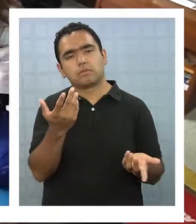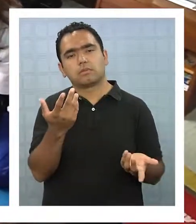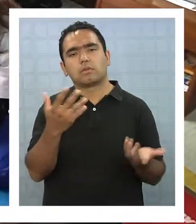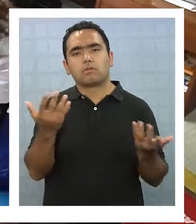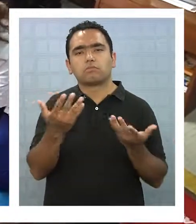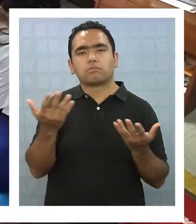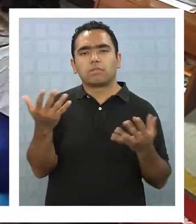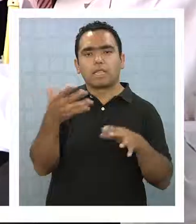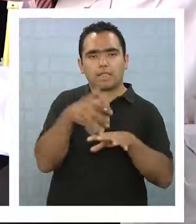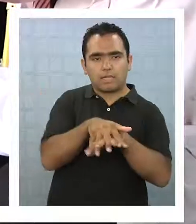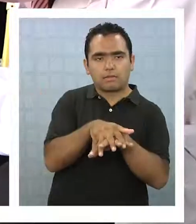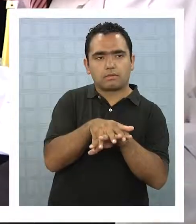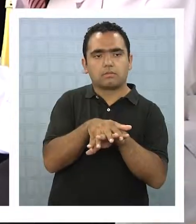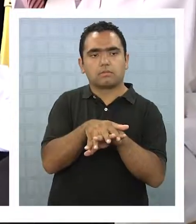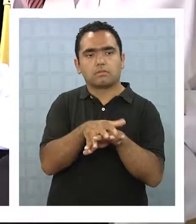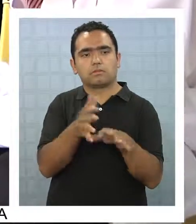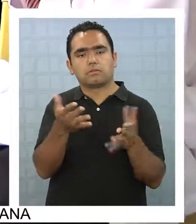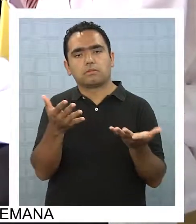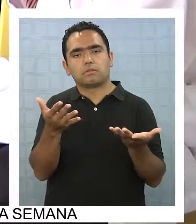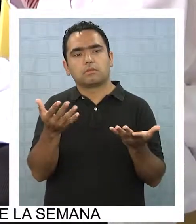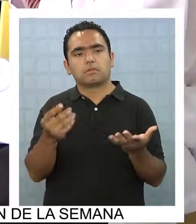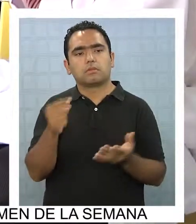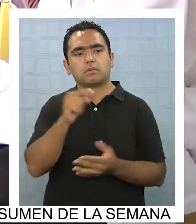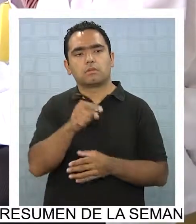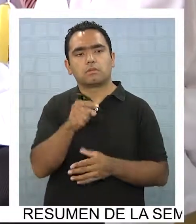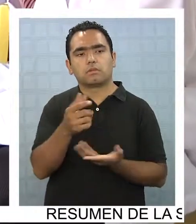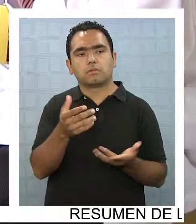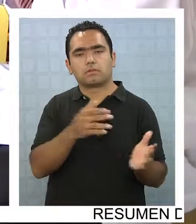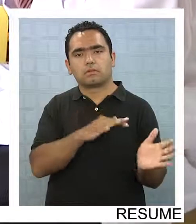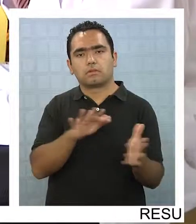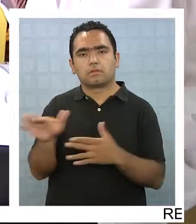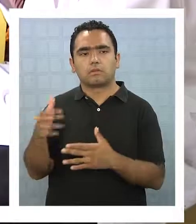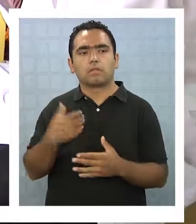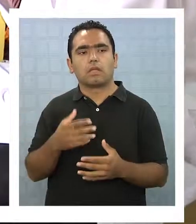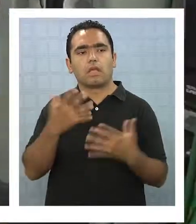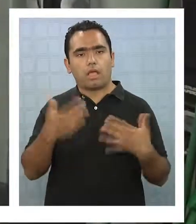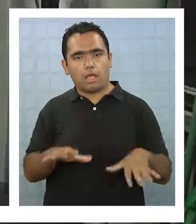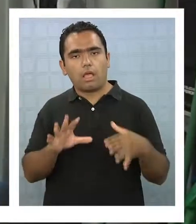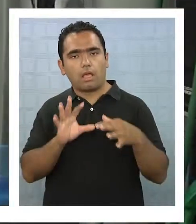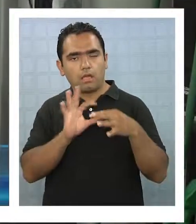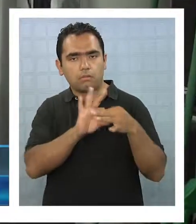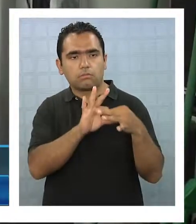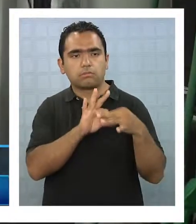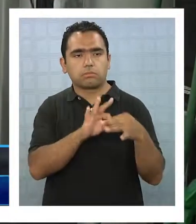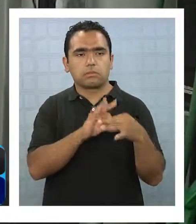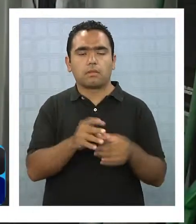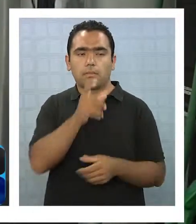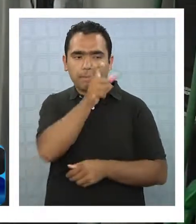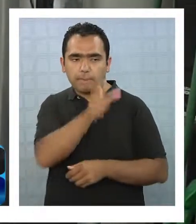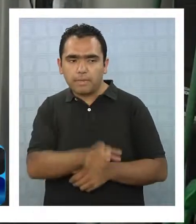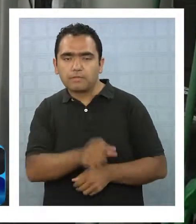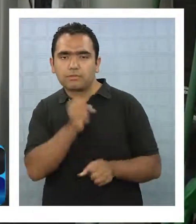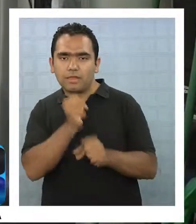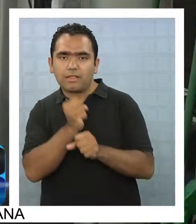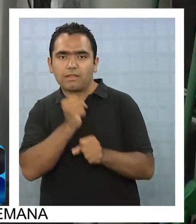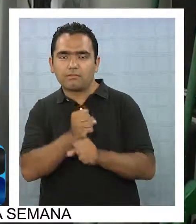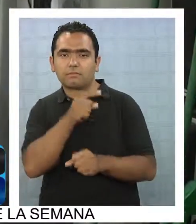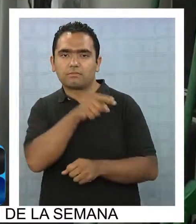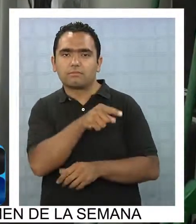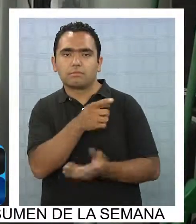integrarse en cierto modo con los pares. Tenemos un vínculo, que tenemos una persona trabajando acá con nosotros,